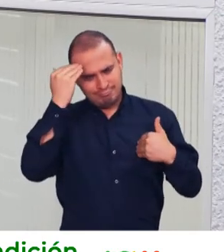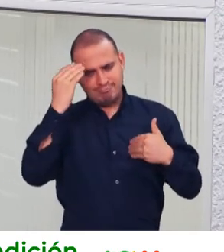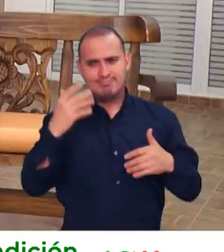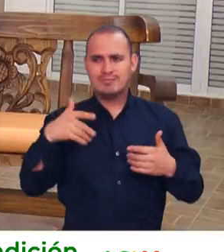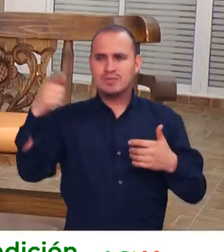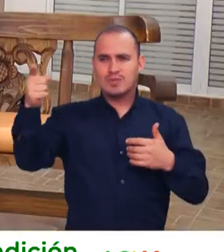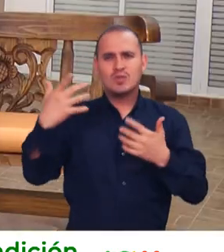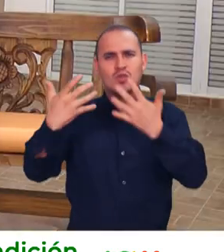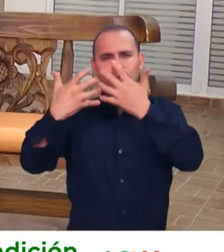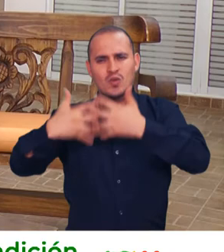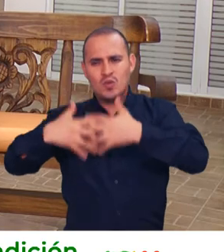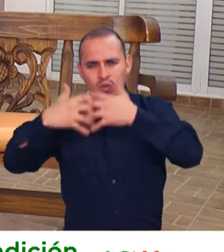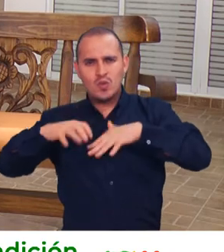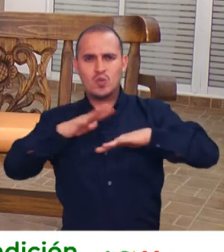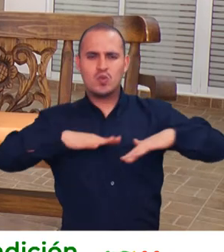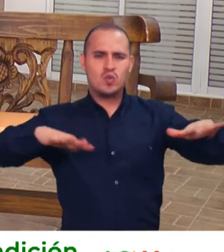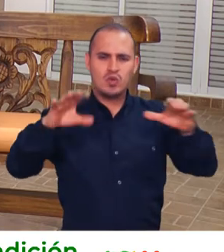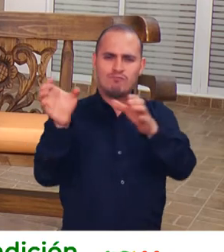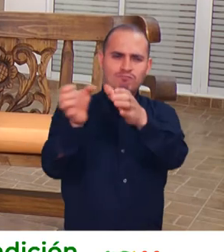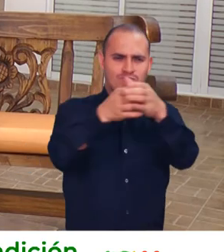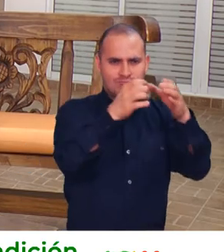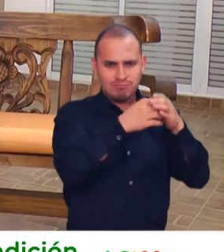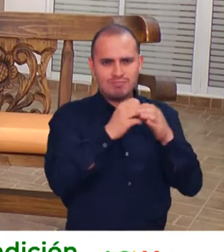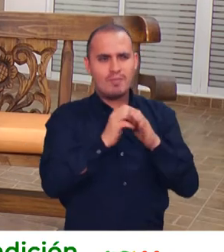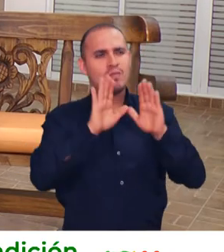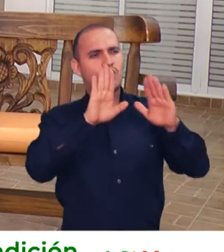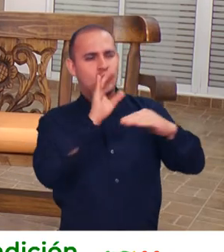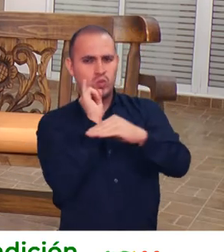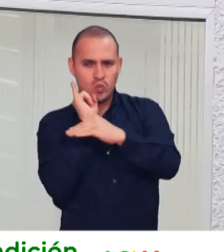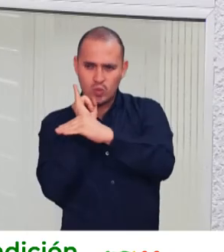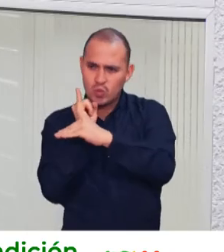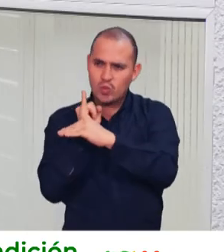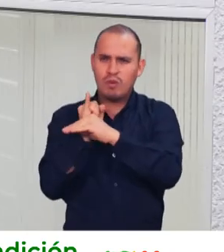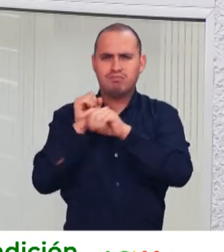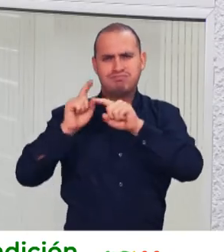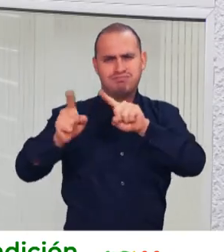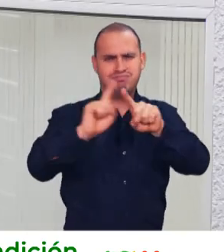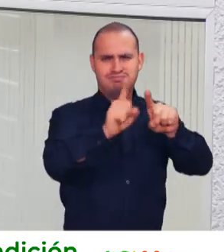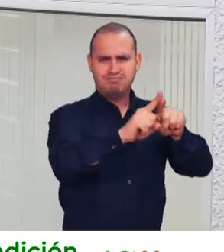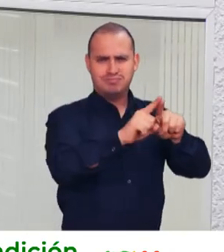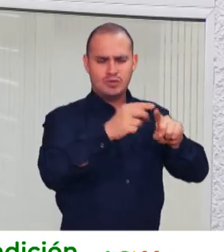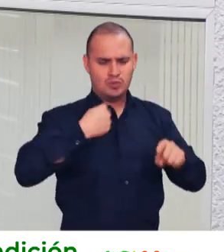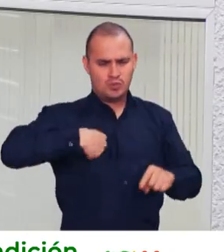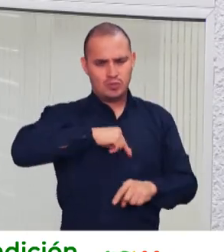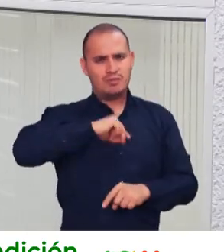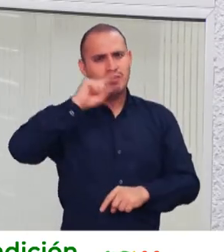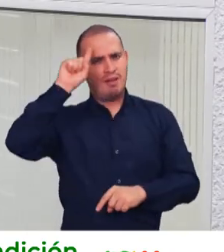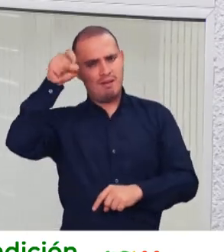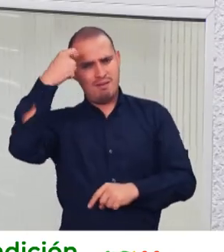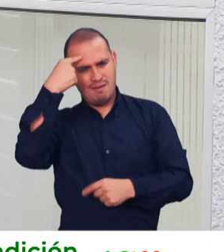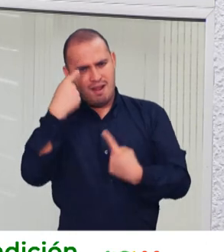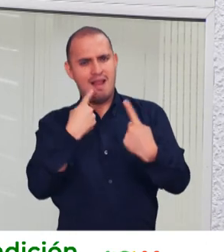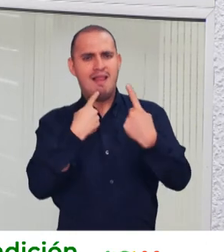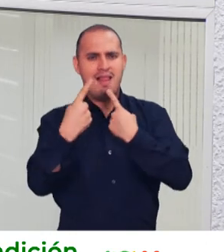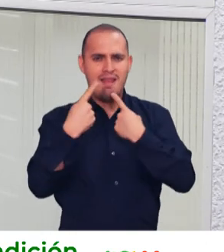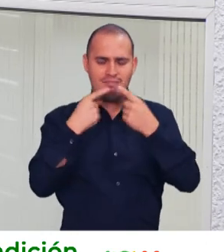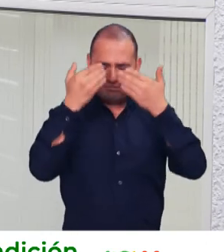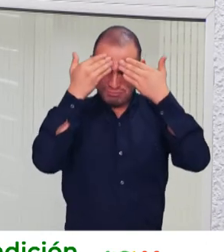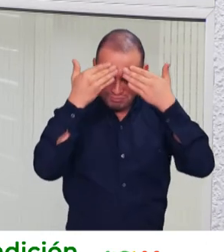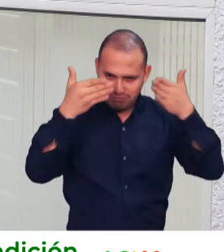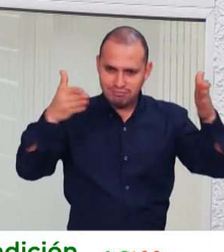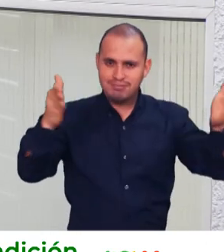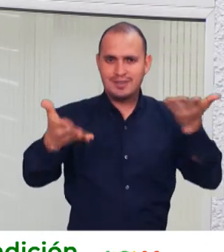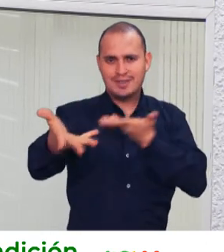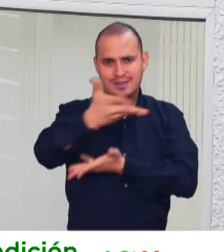el sector empresarial, con las organizaciones, la institucionalidad. Lo que hemos dicho, un gobierno de diálogo, un gobierno abierto,